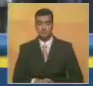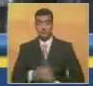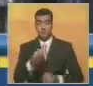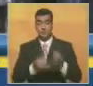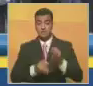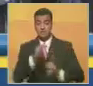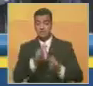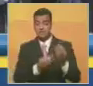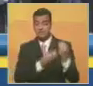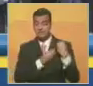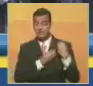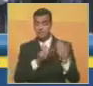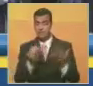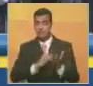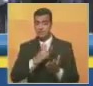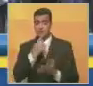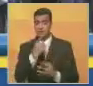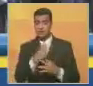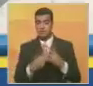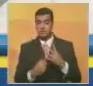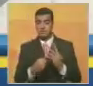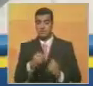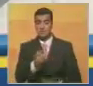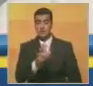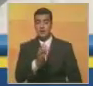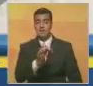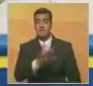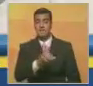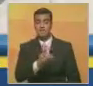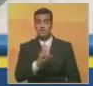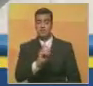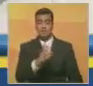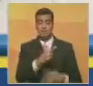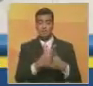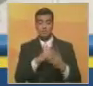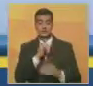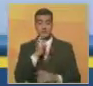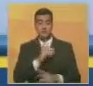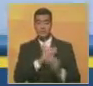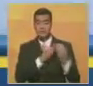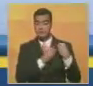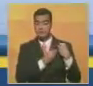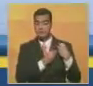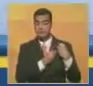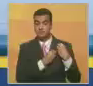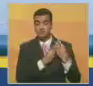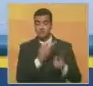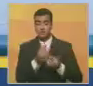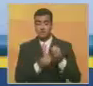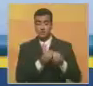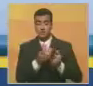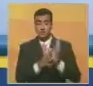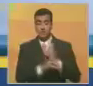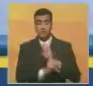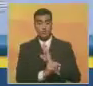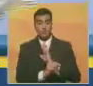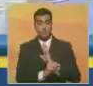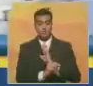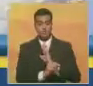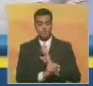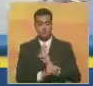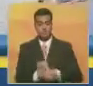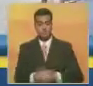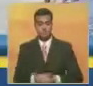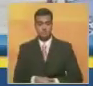designadas ratificaron la acusación contra guevara figueroa por el delito de homicidio calificado durante la ejecución de robo agravado previsto